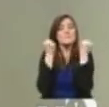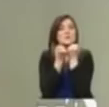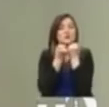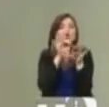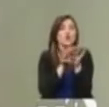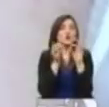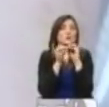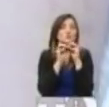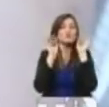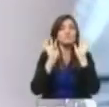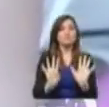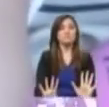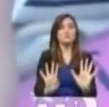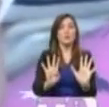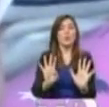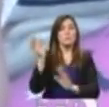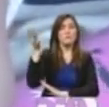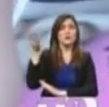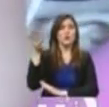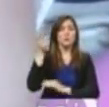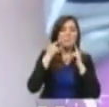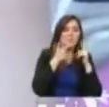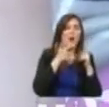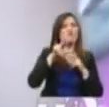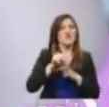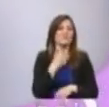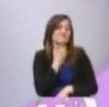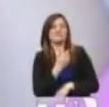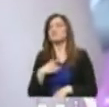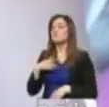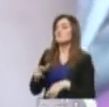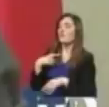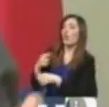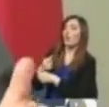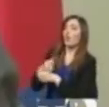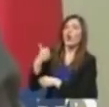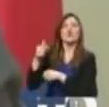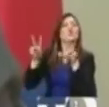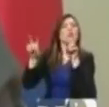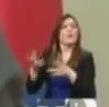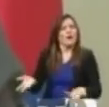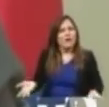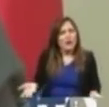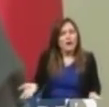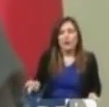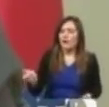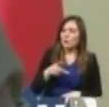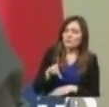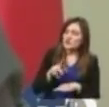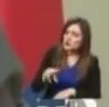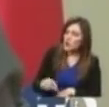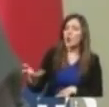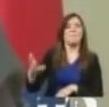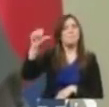zona número 9, fue un descuido de las maestras encargadas de los menores por lo que fueron separadas. Se reconoció la negligencia de las